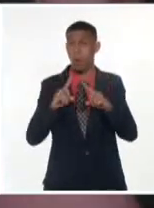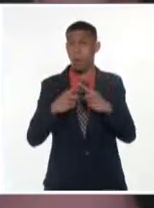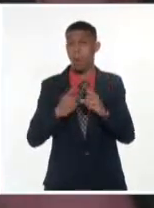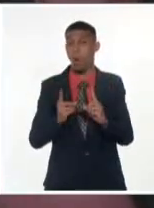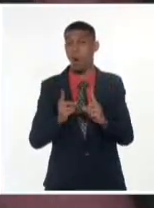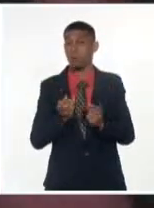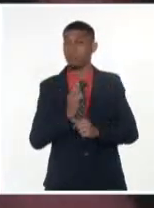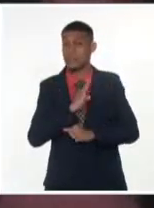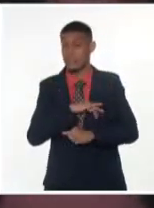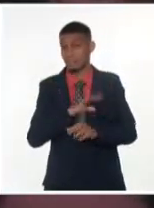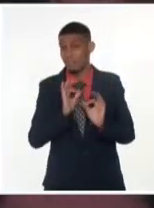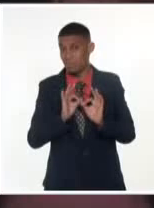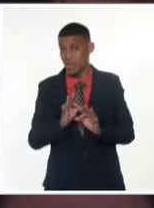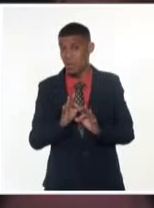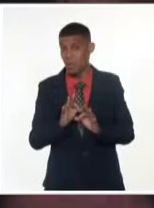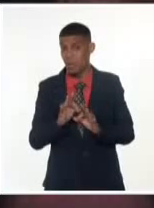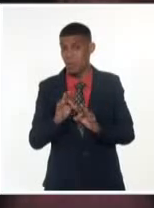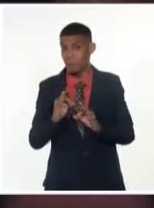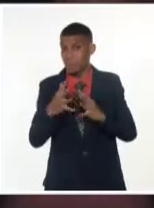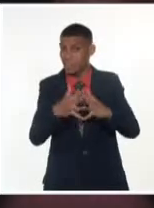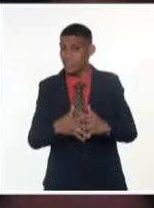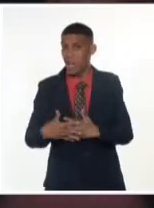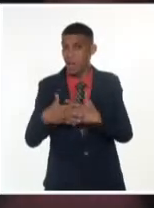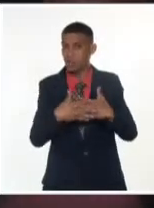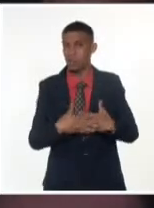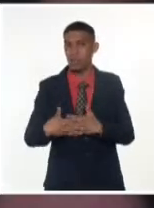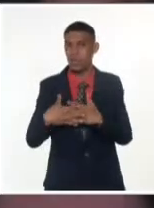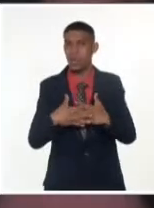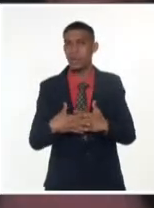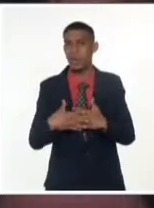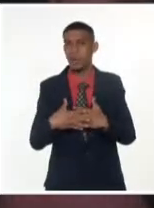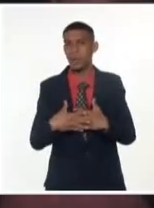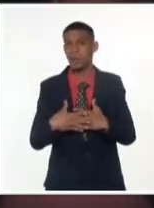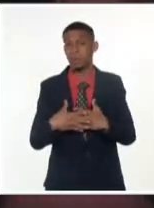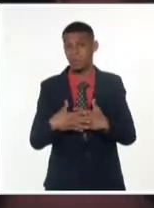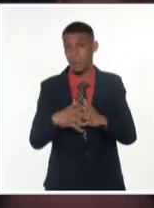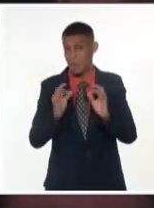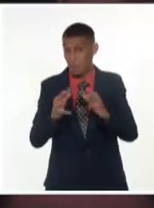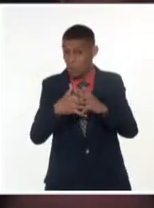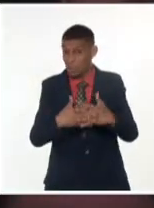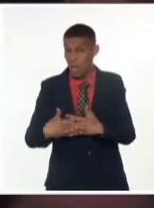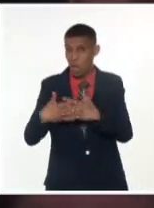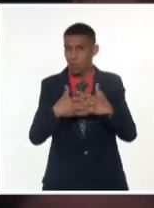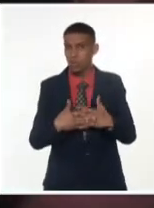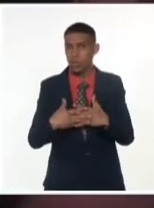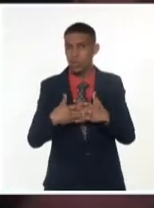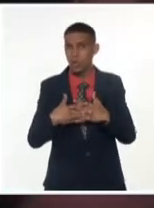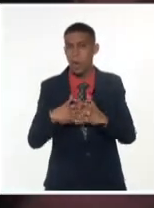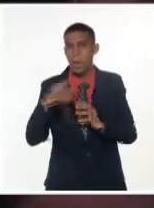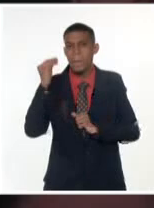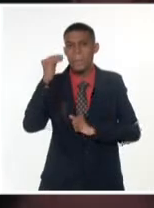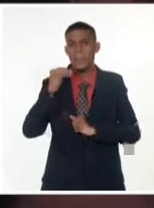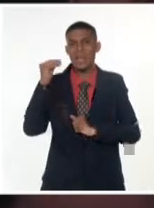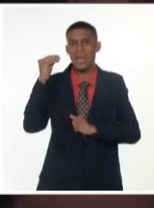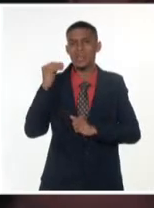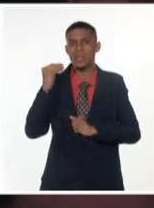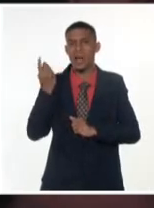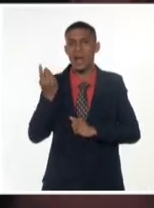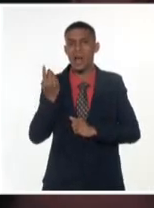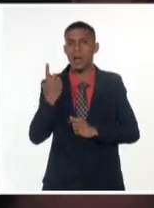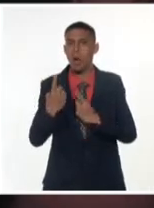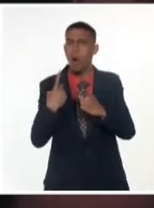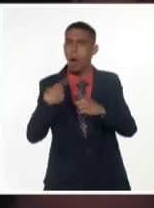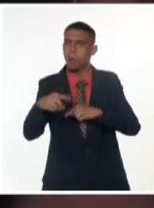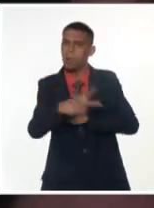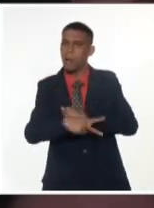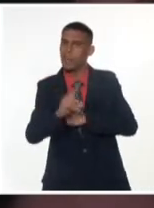los intereses de quienes nos adversan, el tiro le ha salido por la culata, porque nunca hemos tenido mayor atención mediática, nunca hemos tenido, o